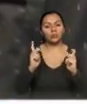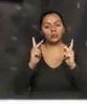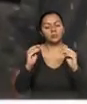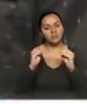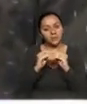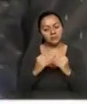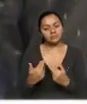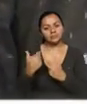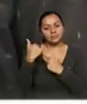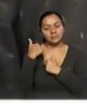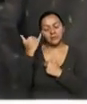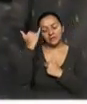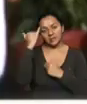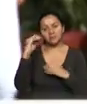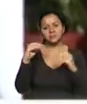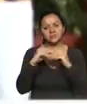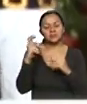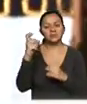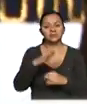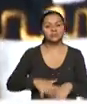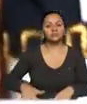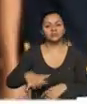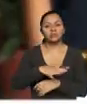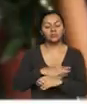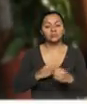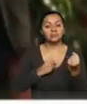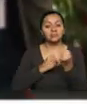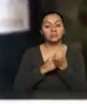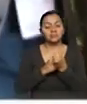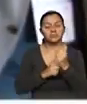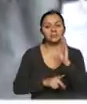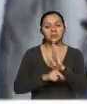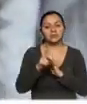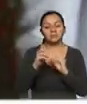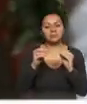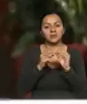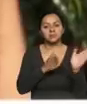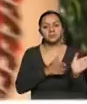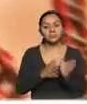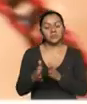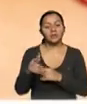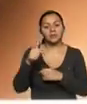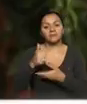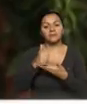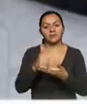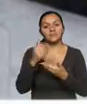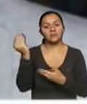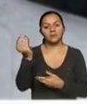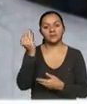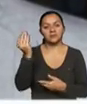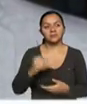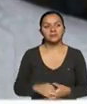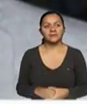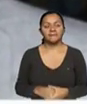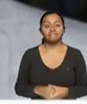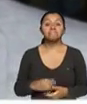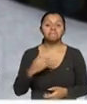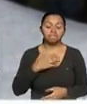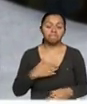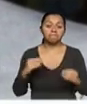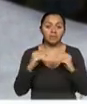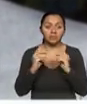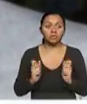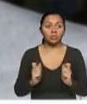dar a conocer sus ideas, necesidades y aportar en el desarrollo de políticas en beneficio de la juventud. Me parece una